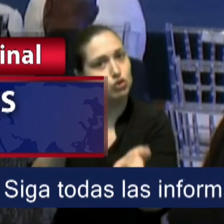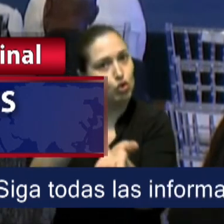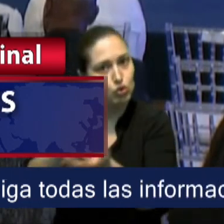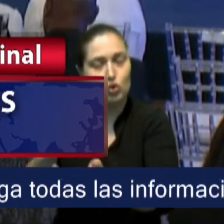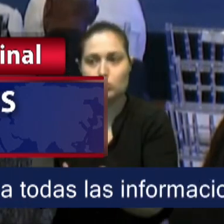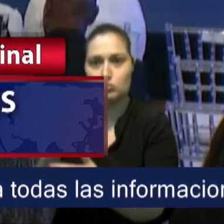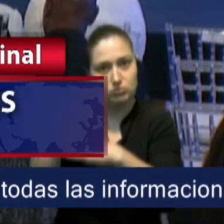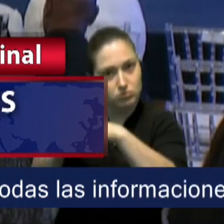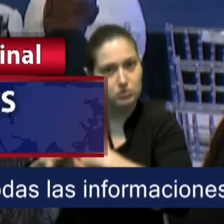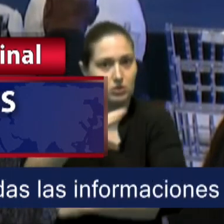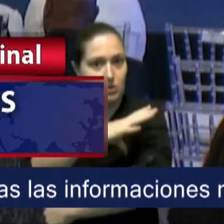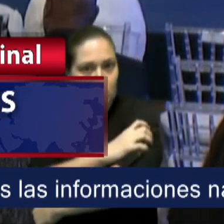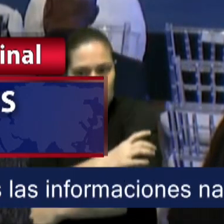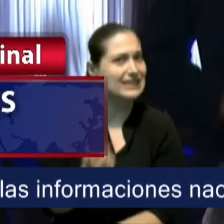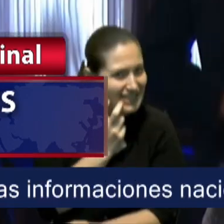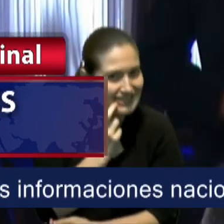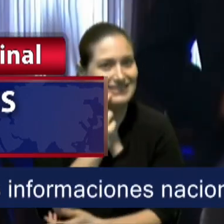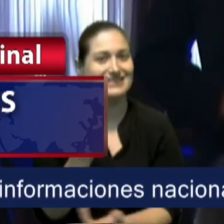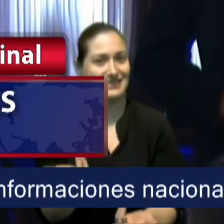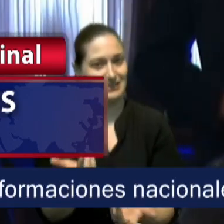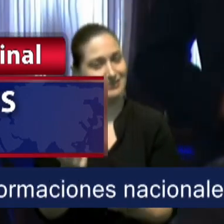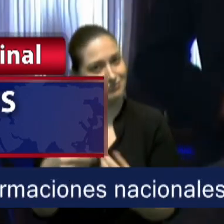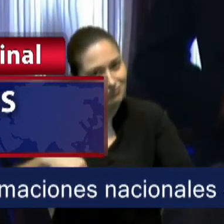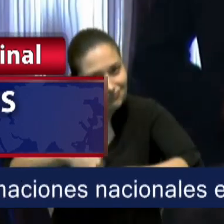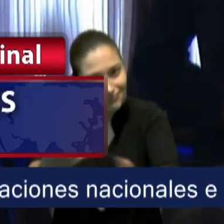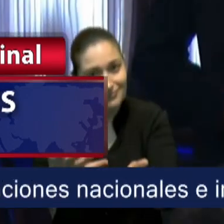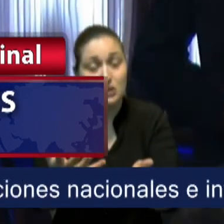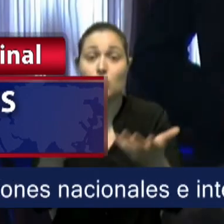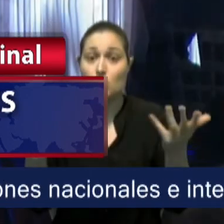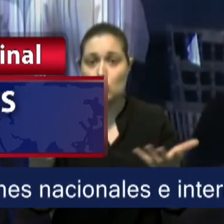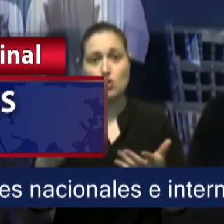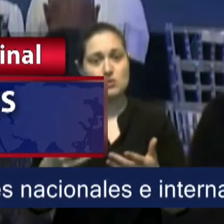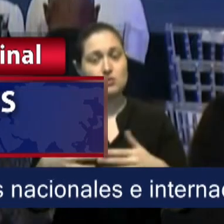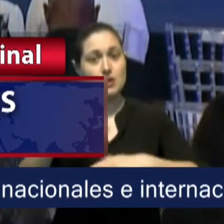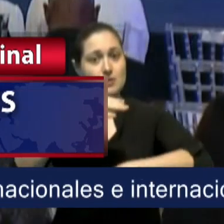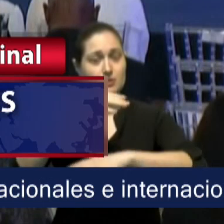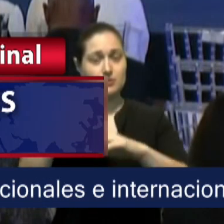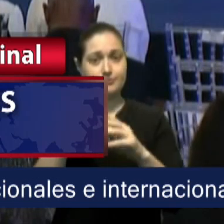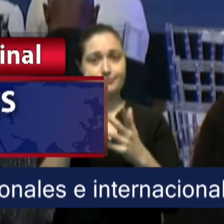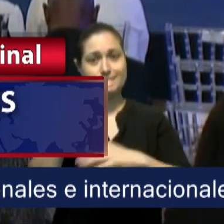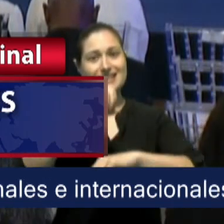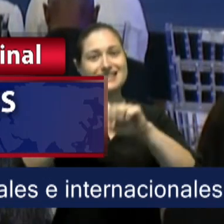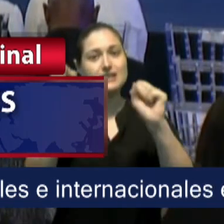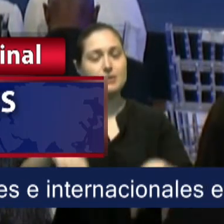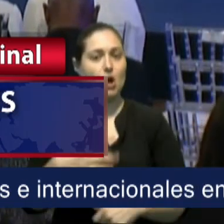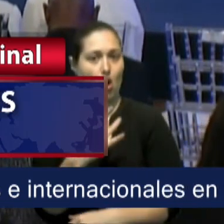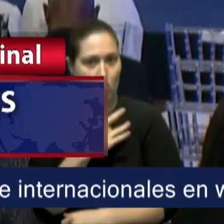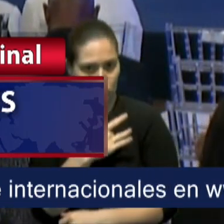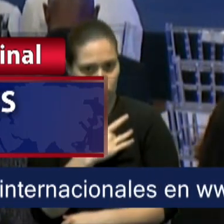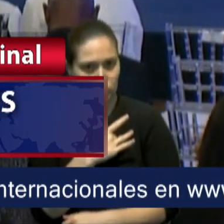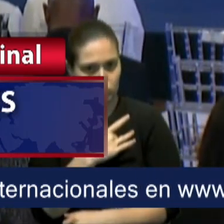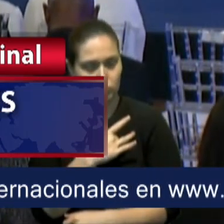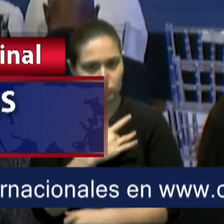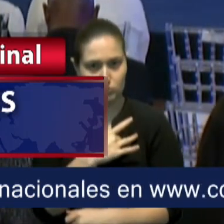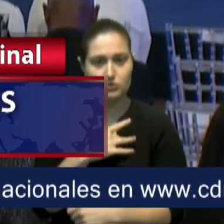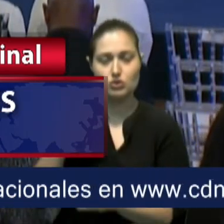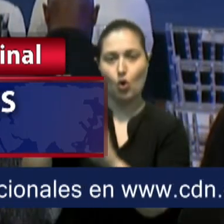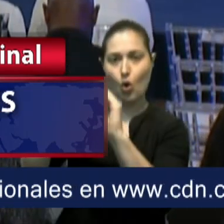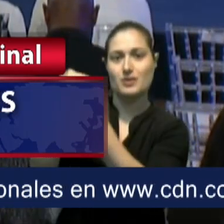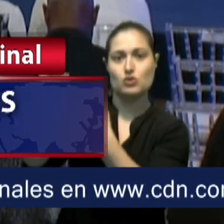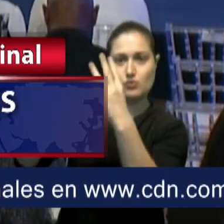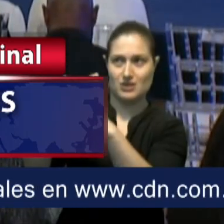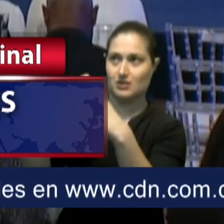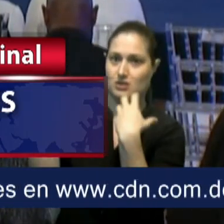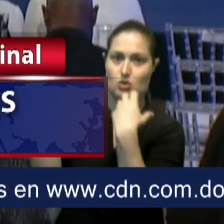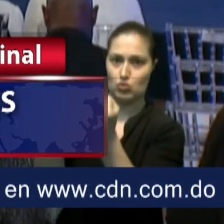382 Farmacias del pueblo a través de esta plataforma hars que es una estrategia de la organización Panamericana de la salud probada